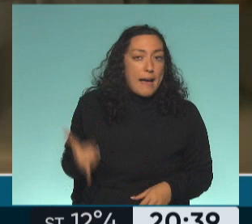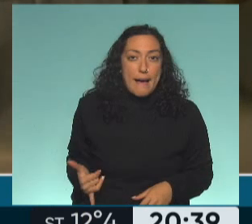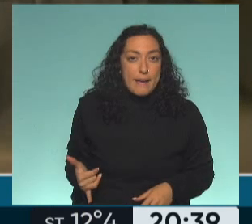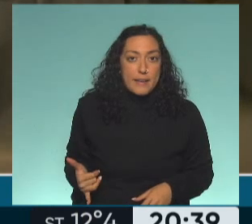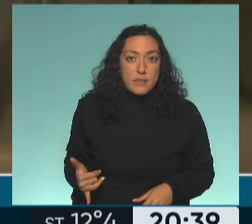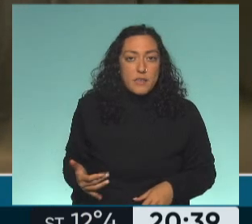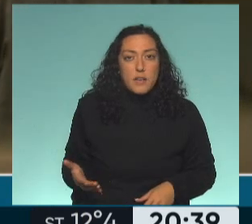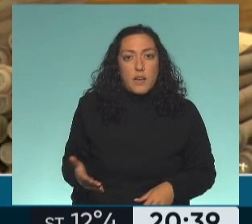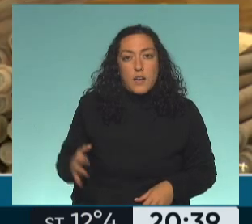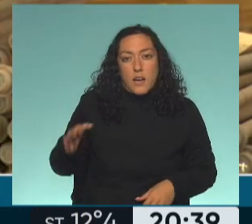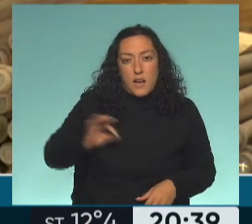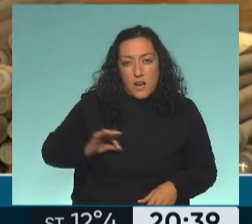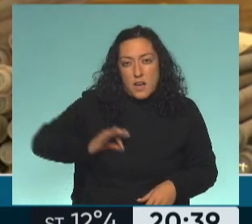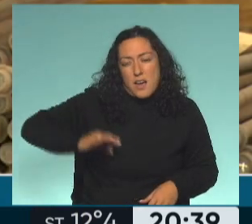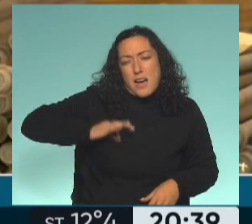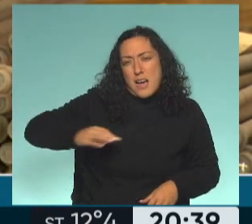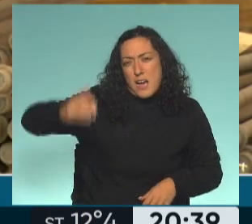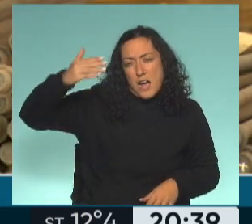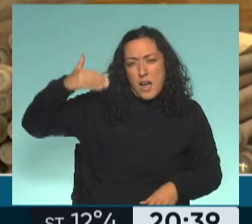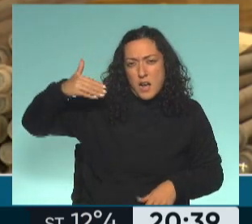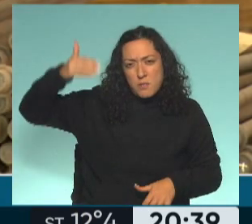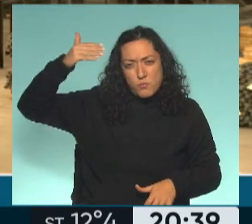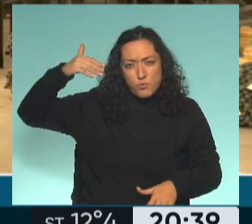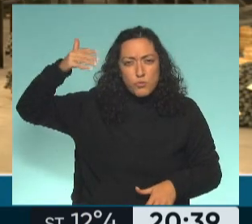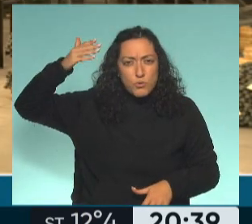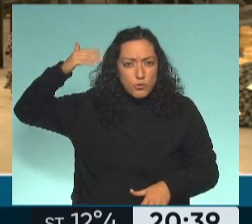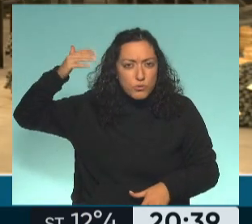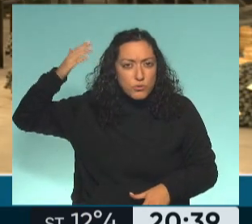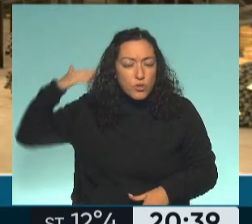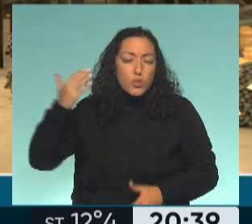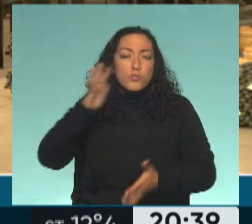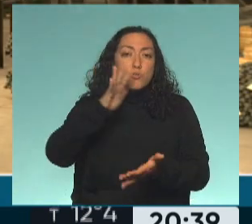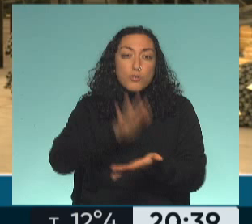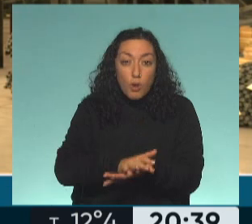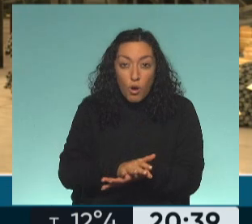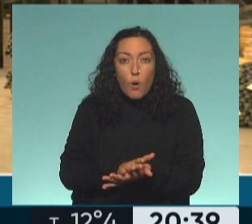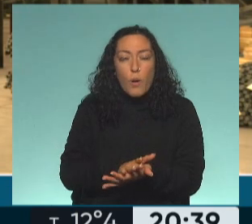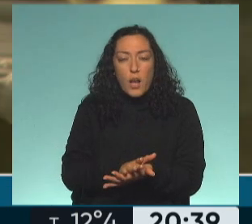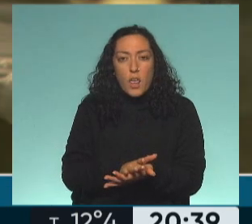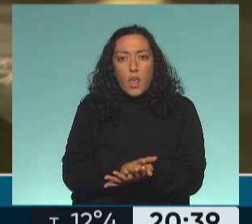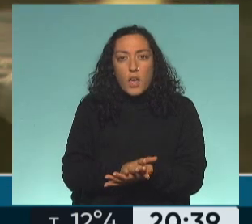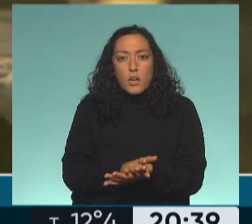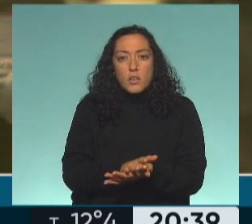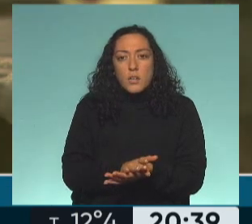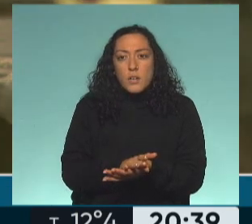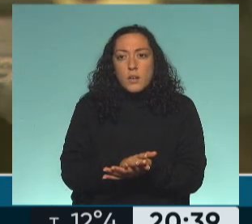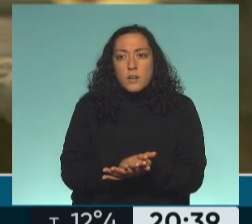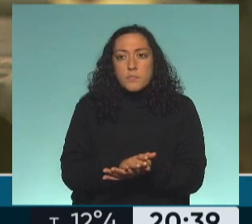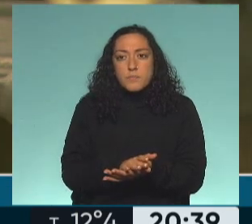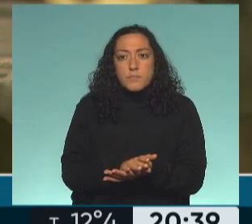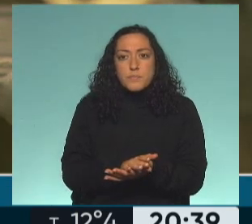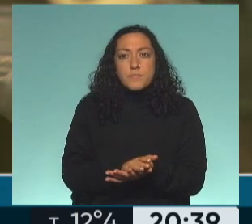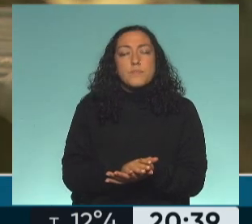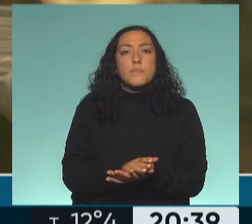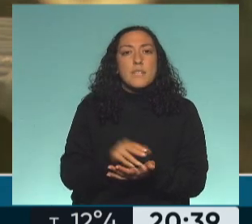de pocos años, es de muchos años, y que tiene que ver con la recurrente